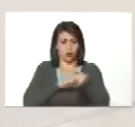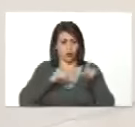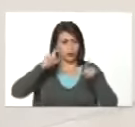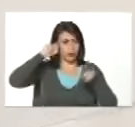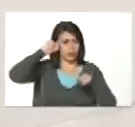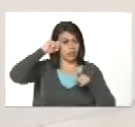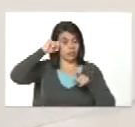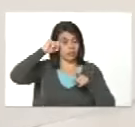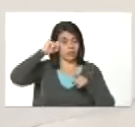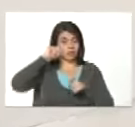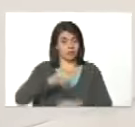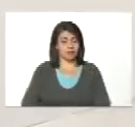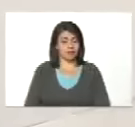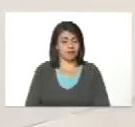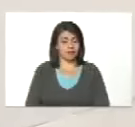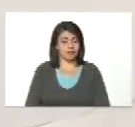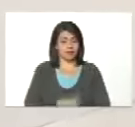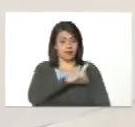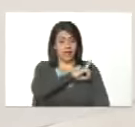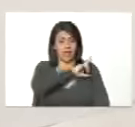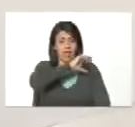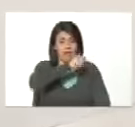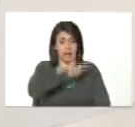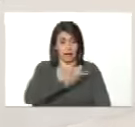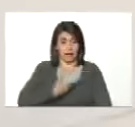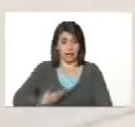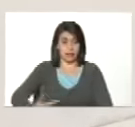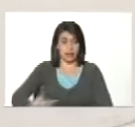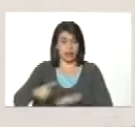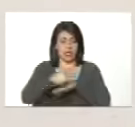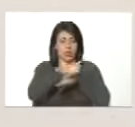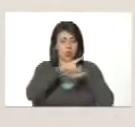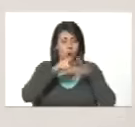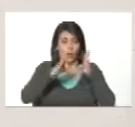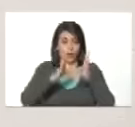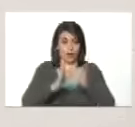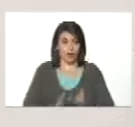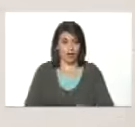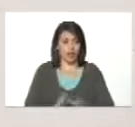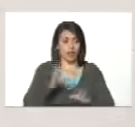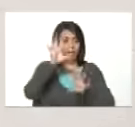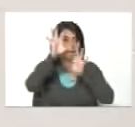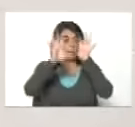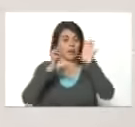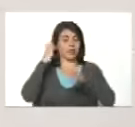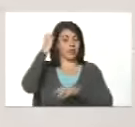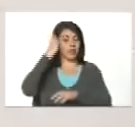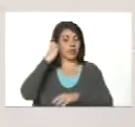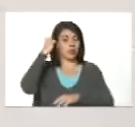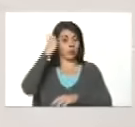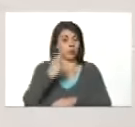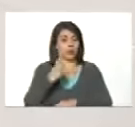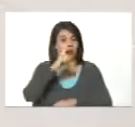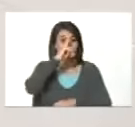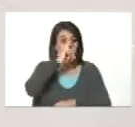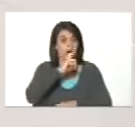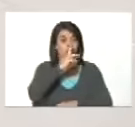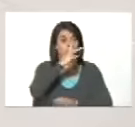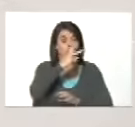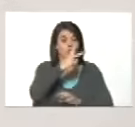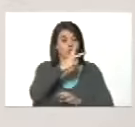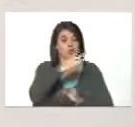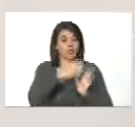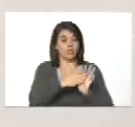acuerdan? Los jefes de Estado, los jefes de gobierno y los presidentes de países europeos en el año